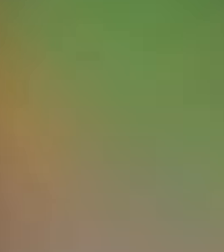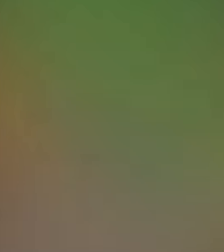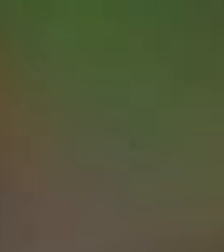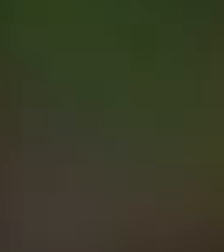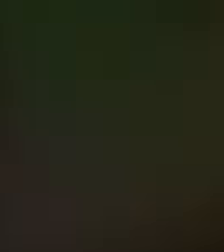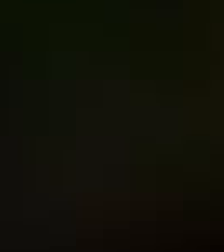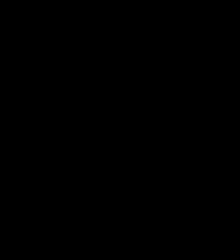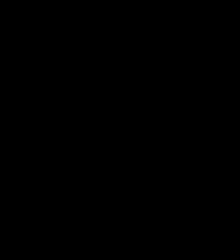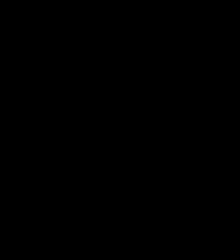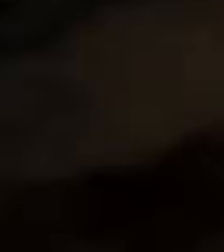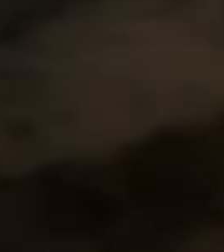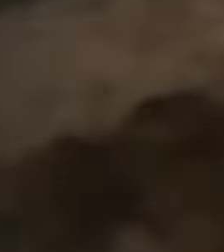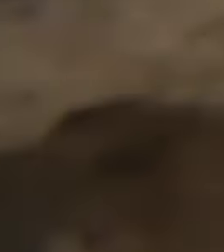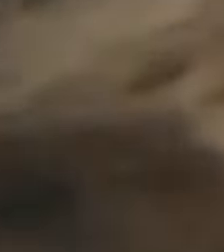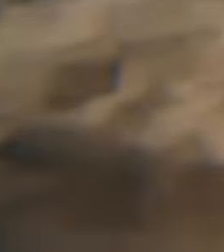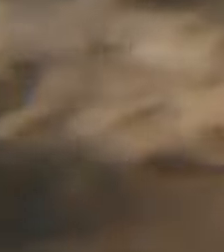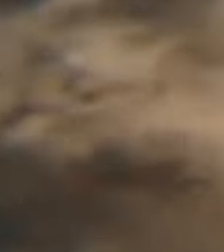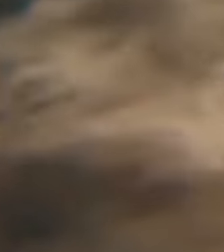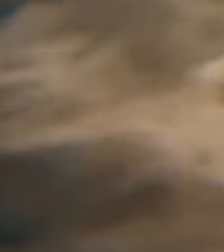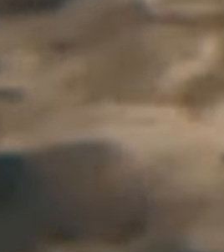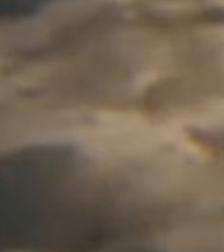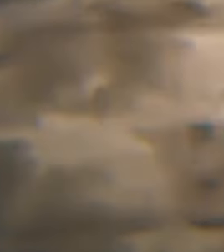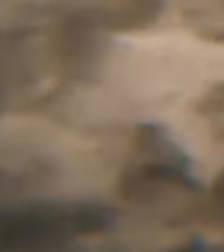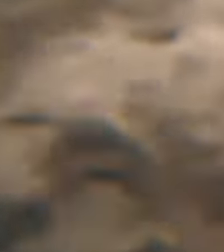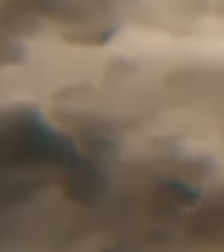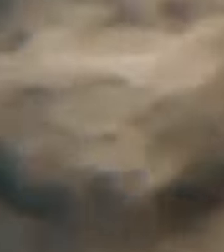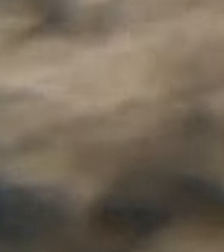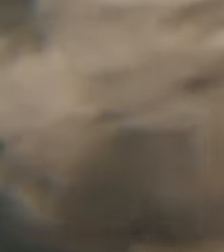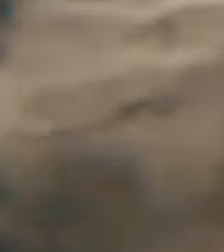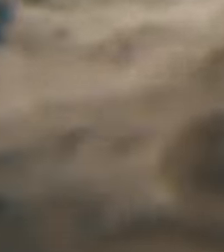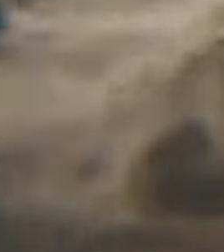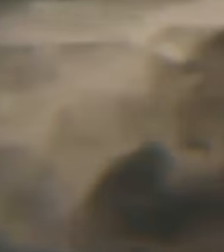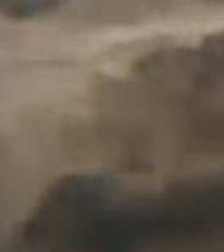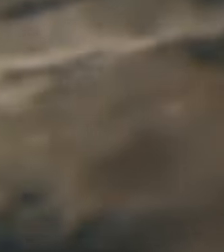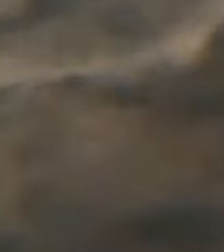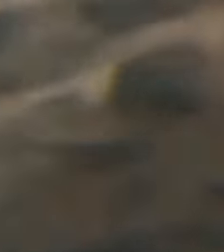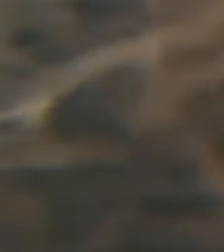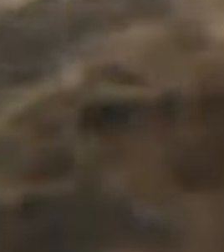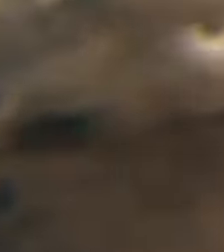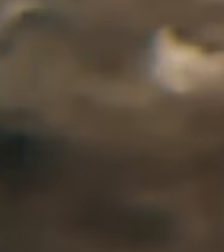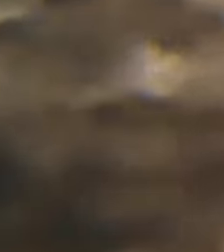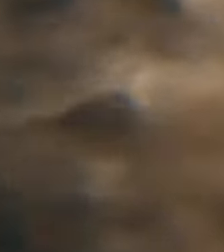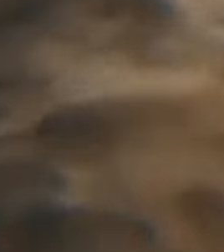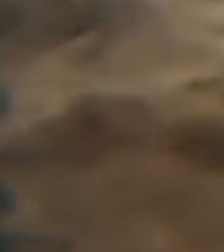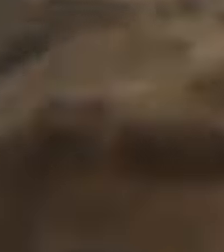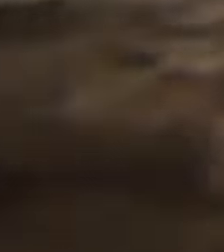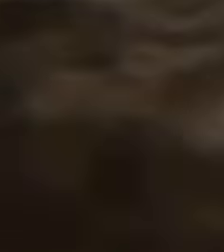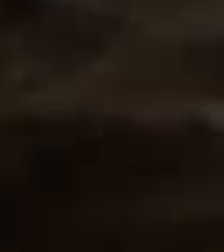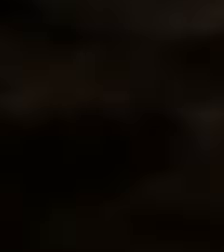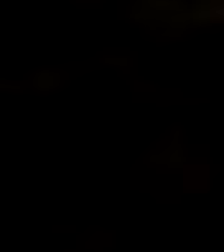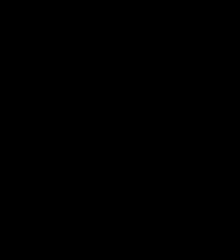es primero. A mí nadie me va a detener, yo sé lo